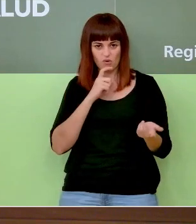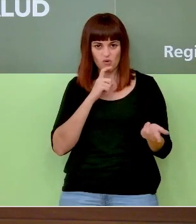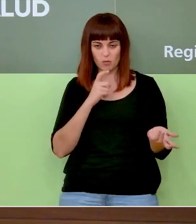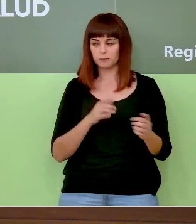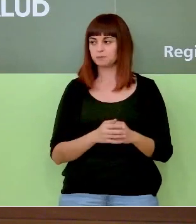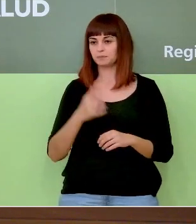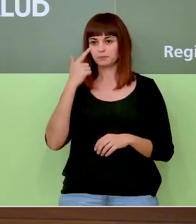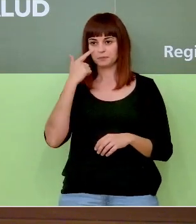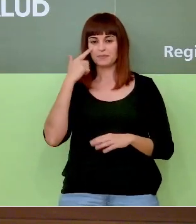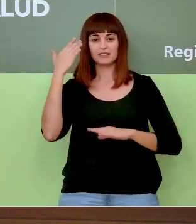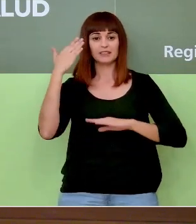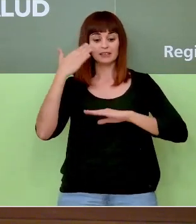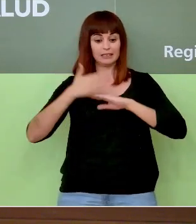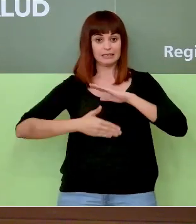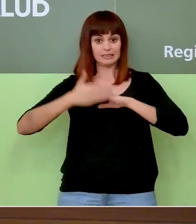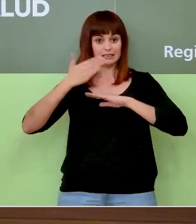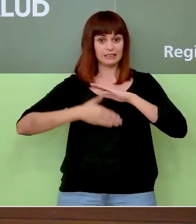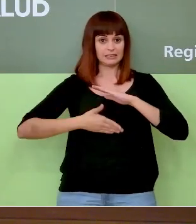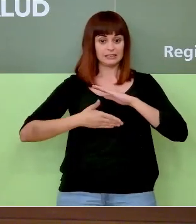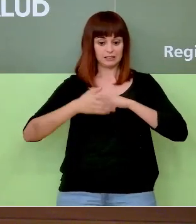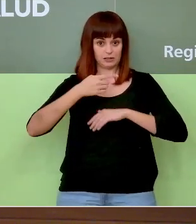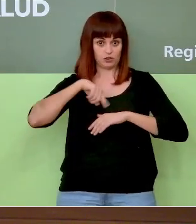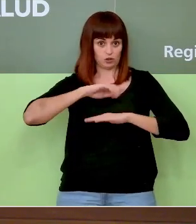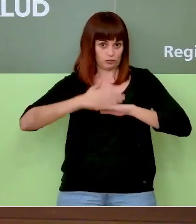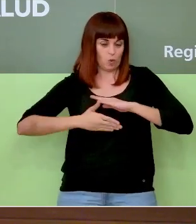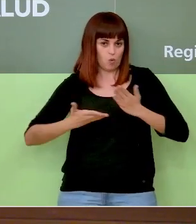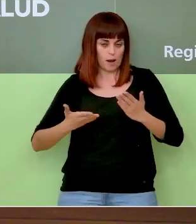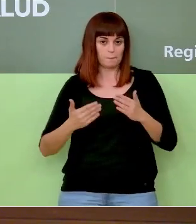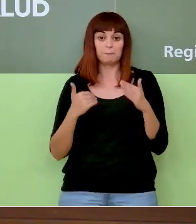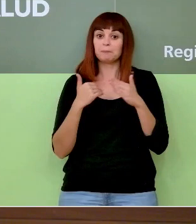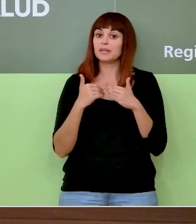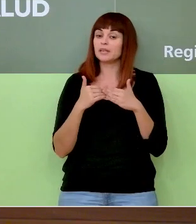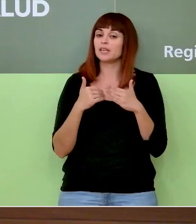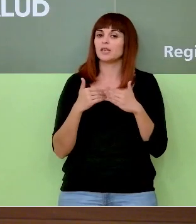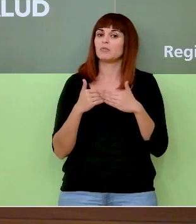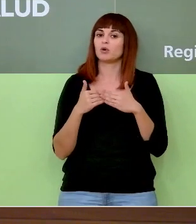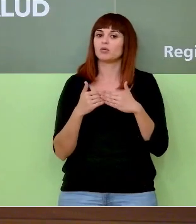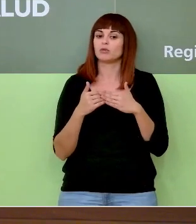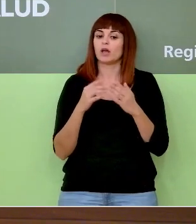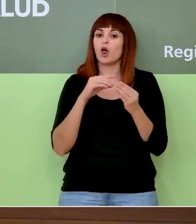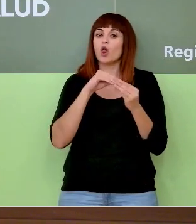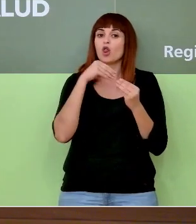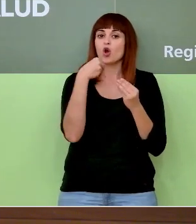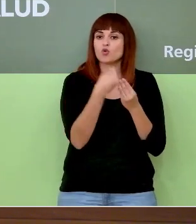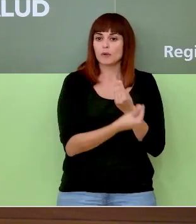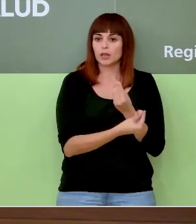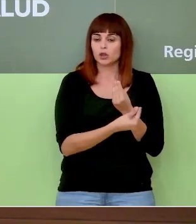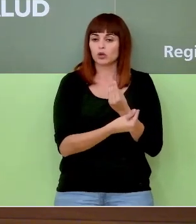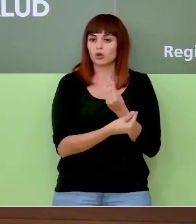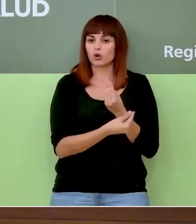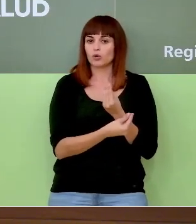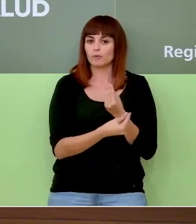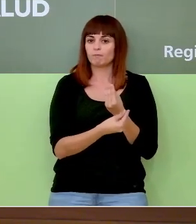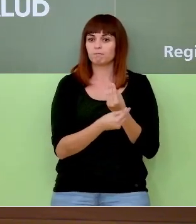las restricciones que hemos tomado han sido, como mínimo, las restricciones que marca el documento